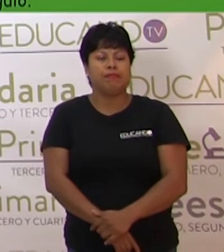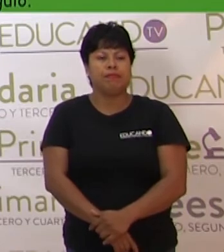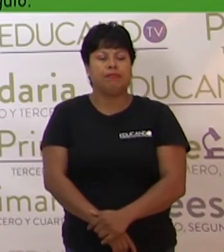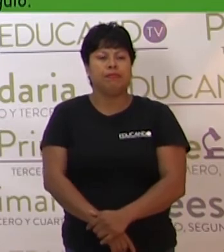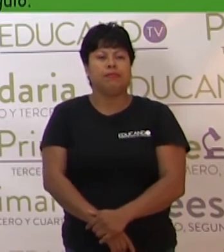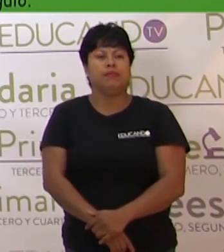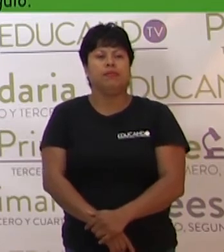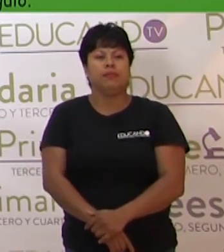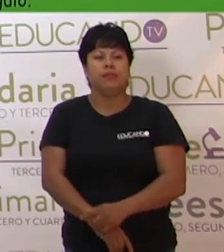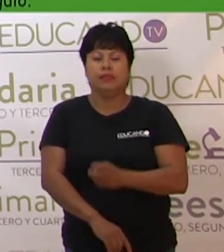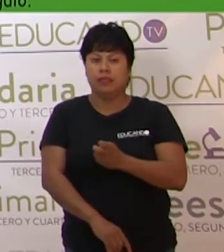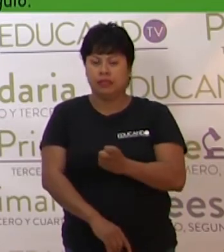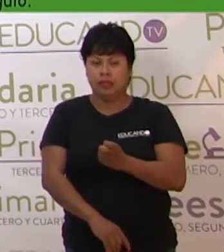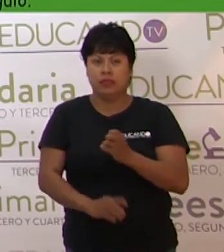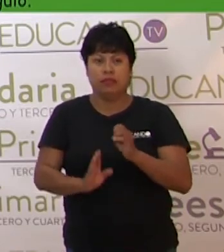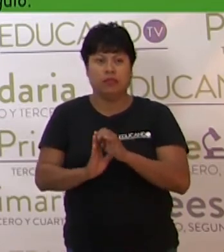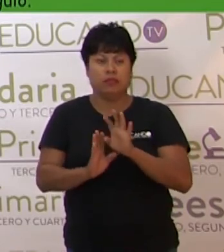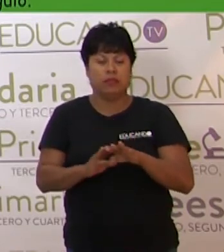y tenemos